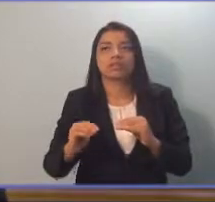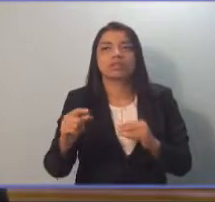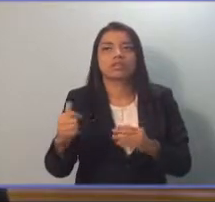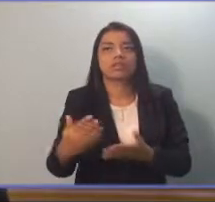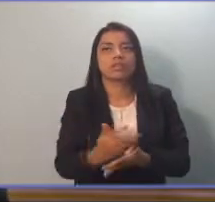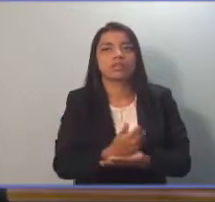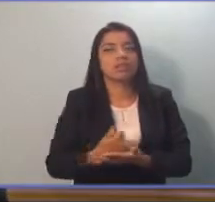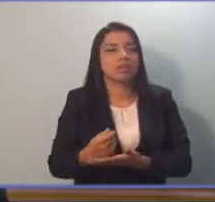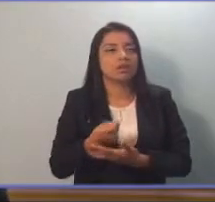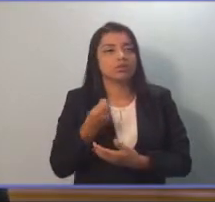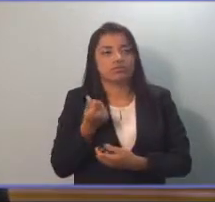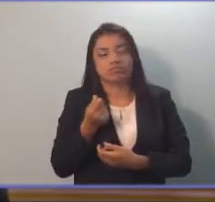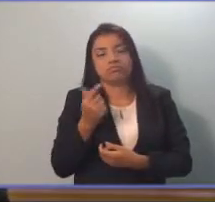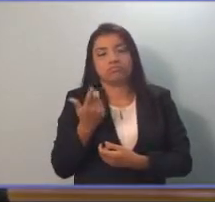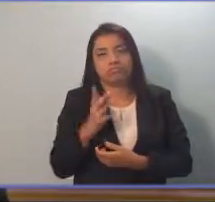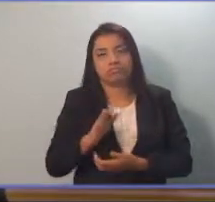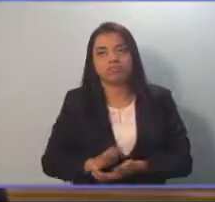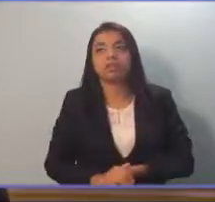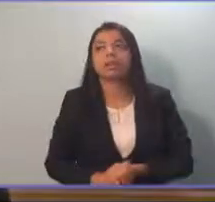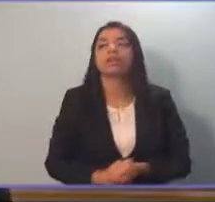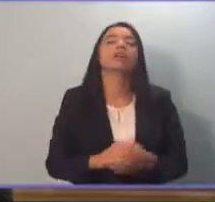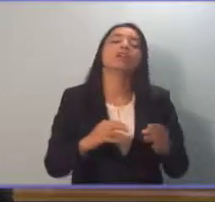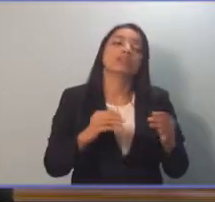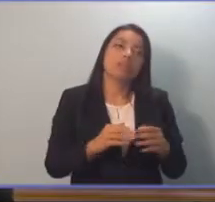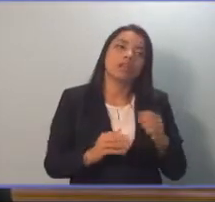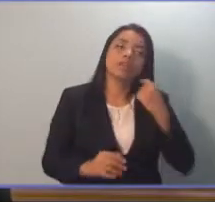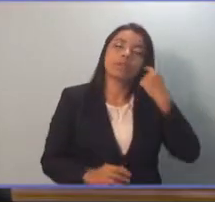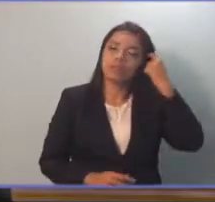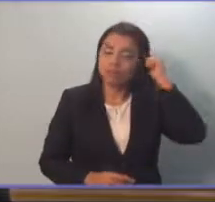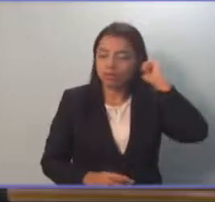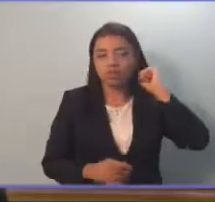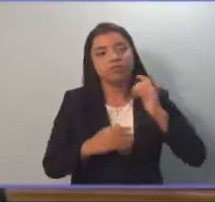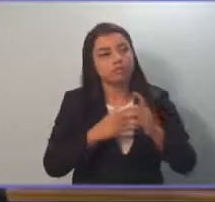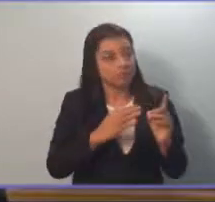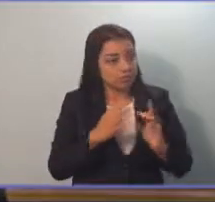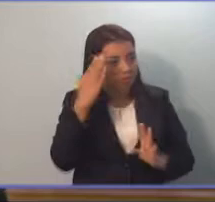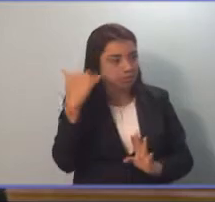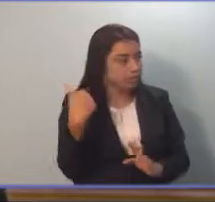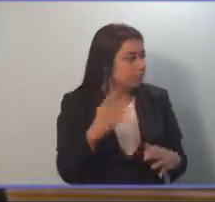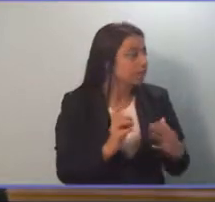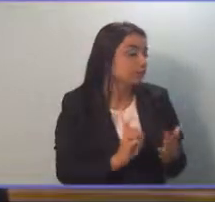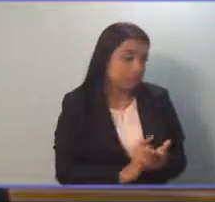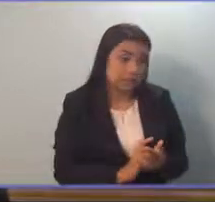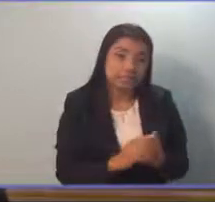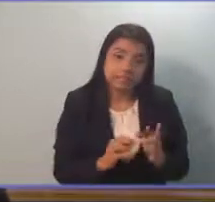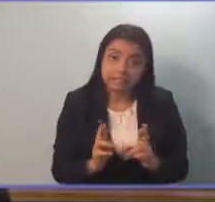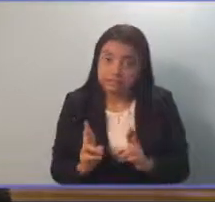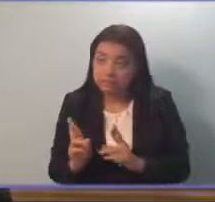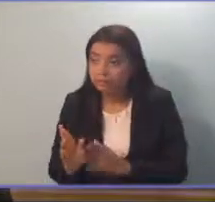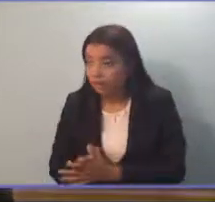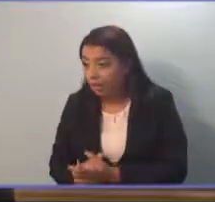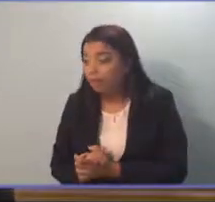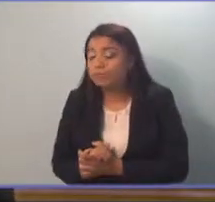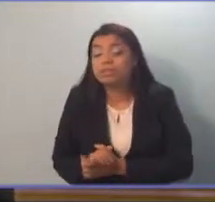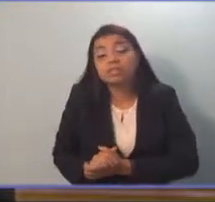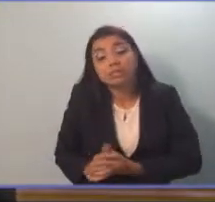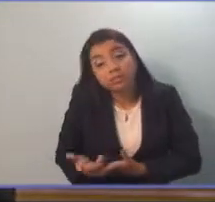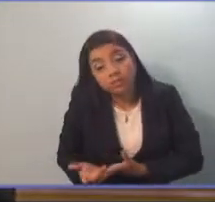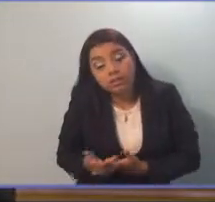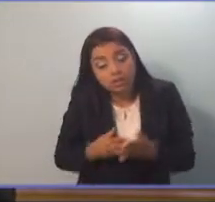recursos. Esperamos también, señoras y señores diputados, que habiendo iniciado ya el